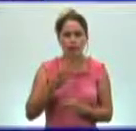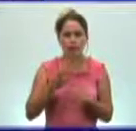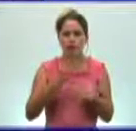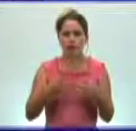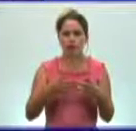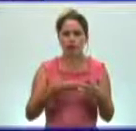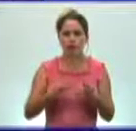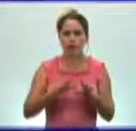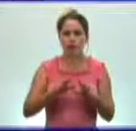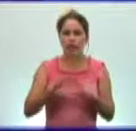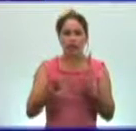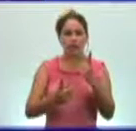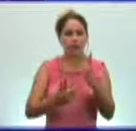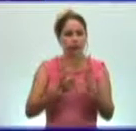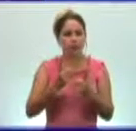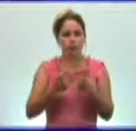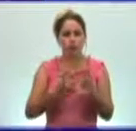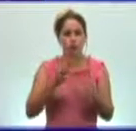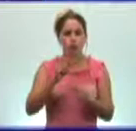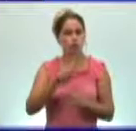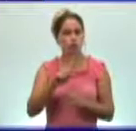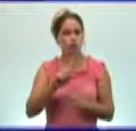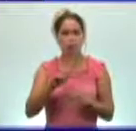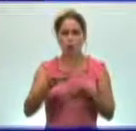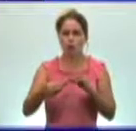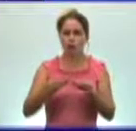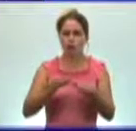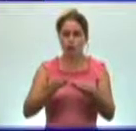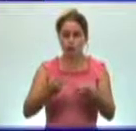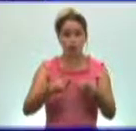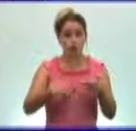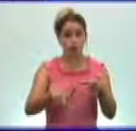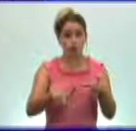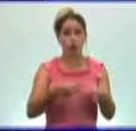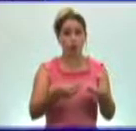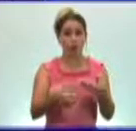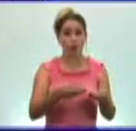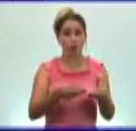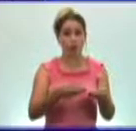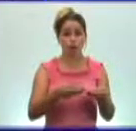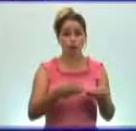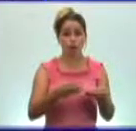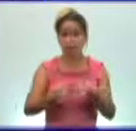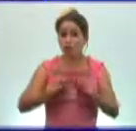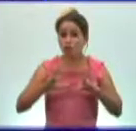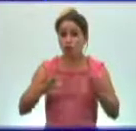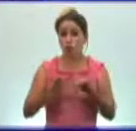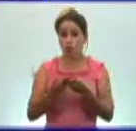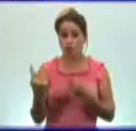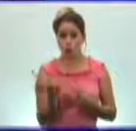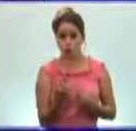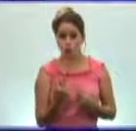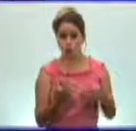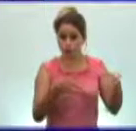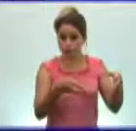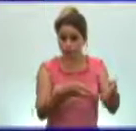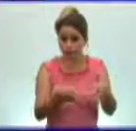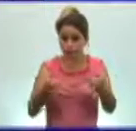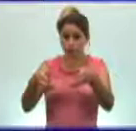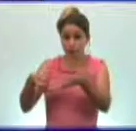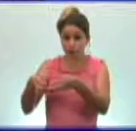elementos son metálicos. Esto no quiere decir que los no metales no tengan importancia, pues los no metales pueden